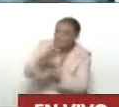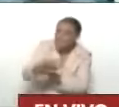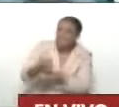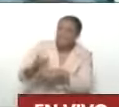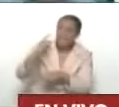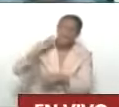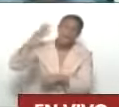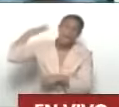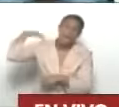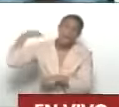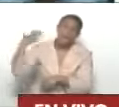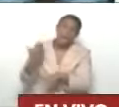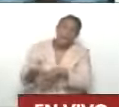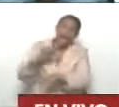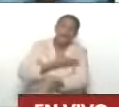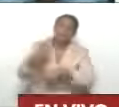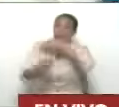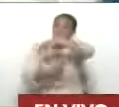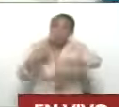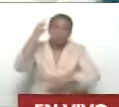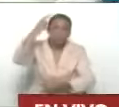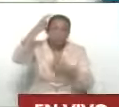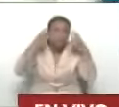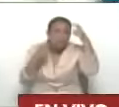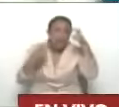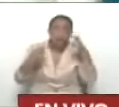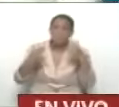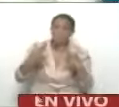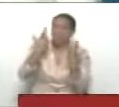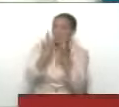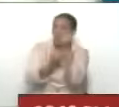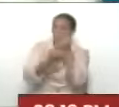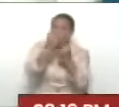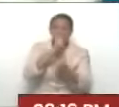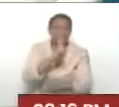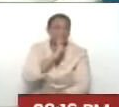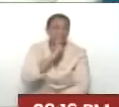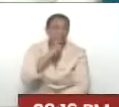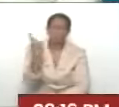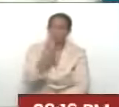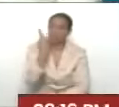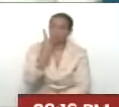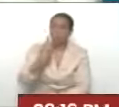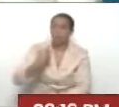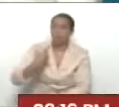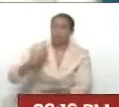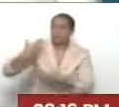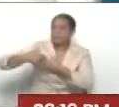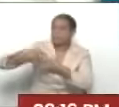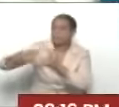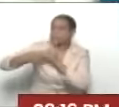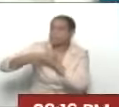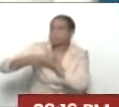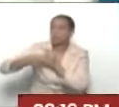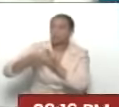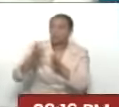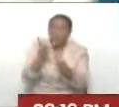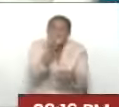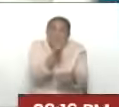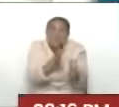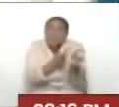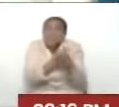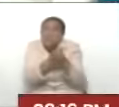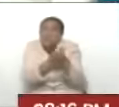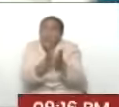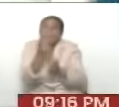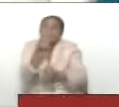atrás, antes de la Revolución Bolivariana, nos vendían una economía, presidente, que era absolutamente rentista. Y que los pequeños emprendimientos que